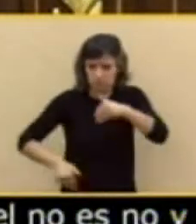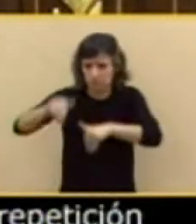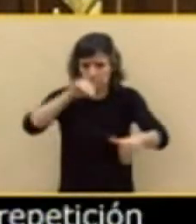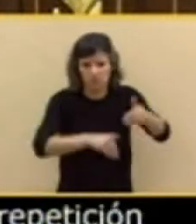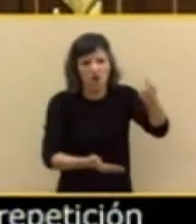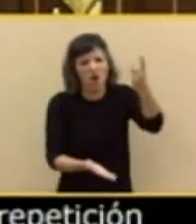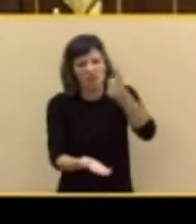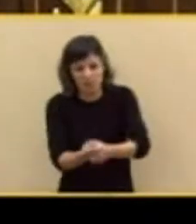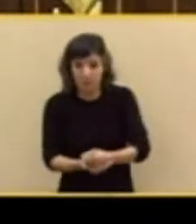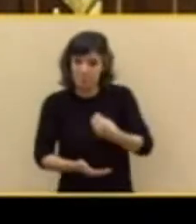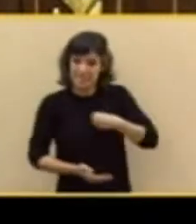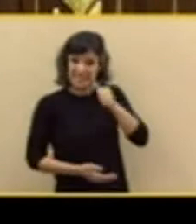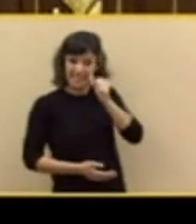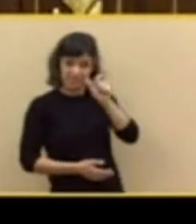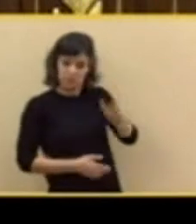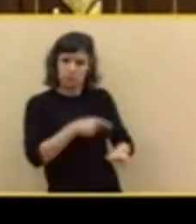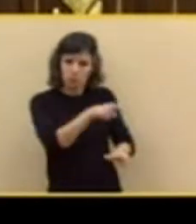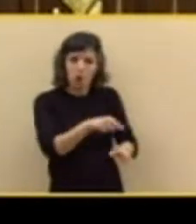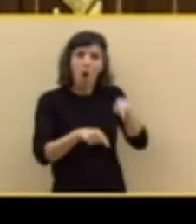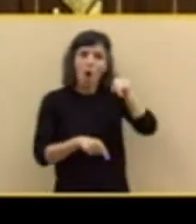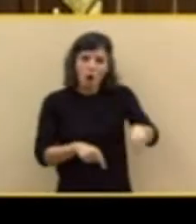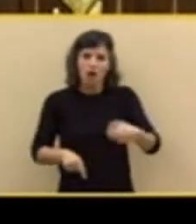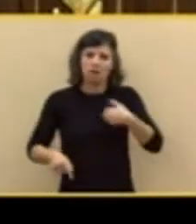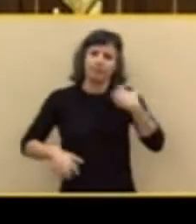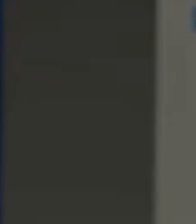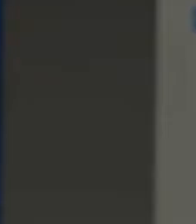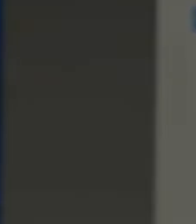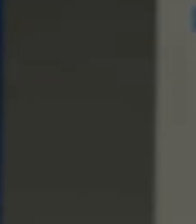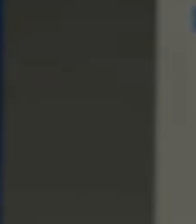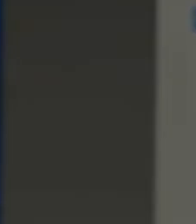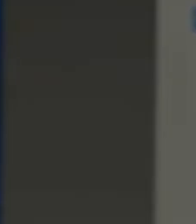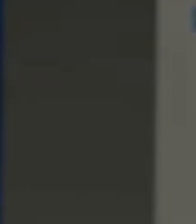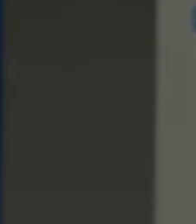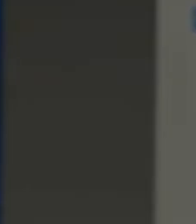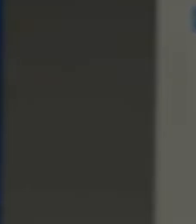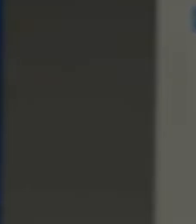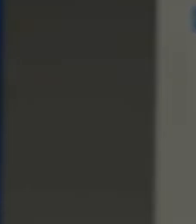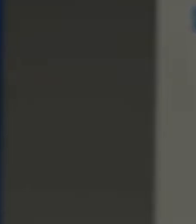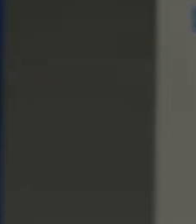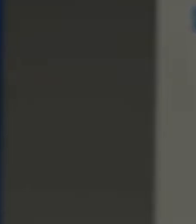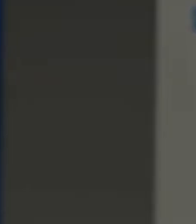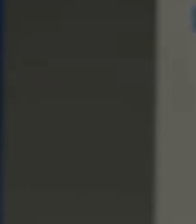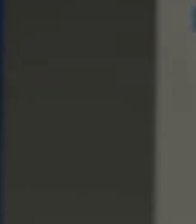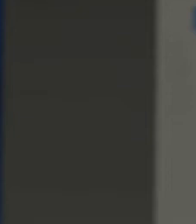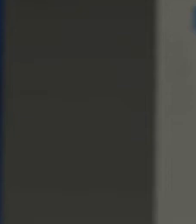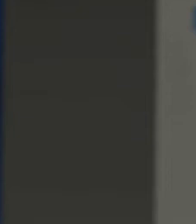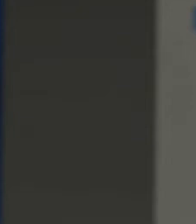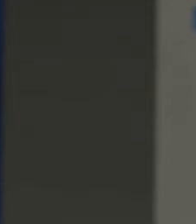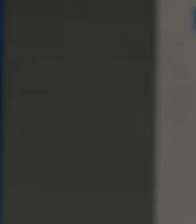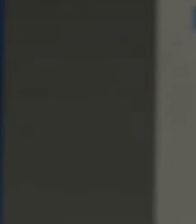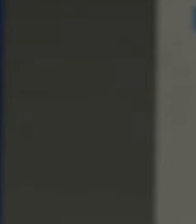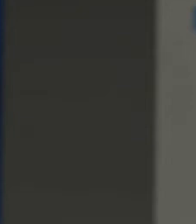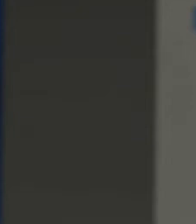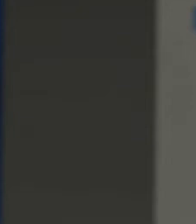opinión es que era puro marketing y de salir en la foto y de incómodo al